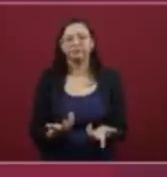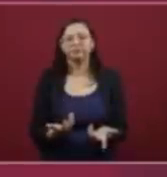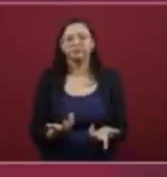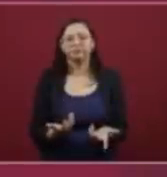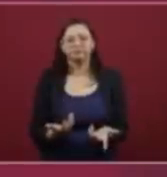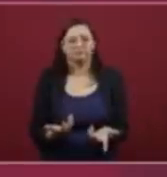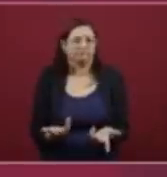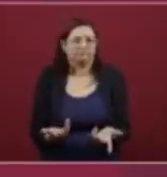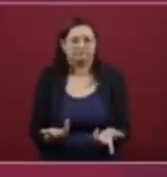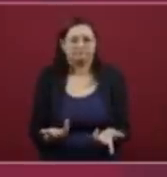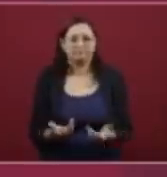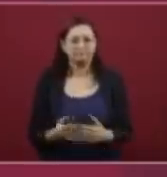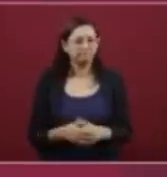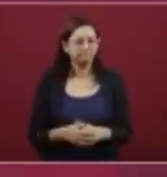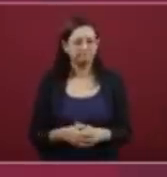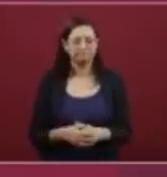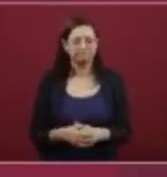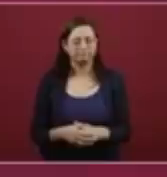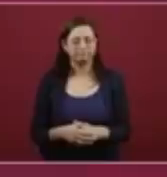Entonces,